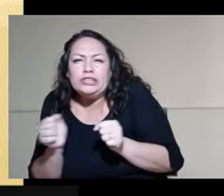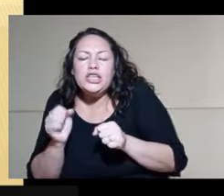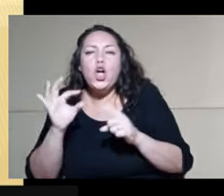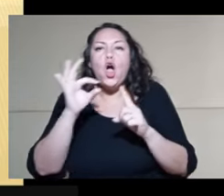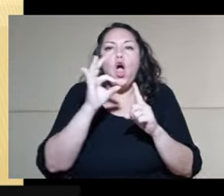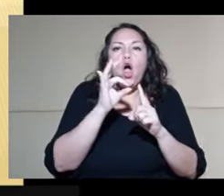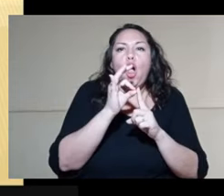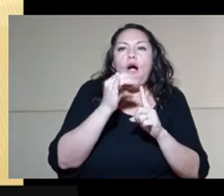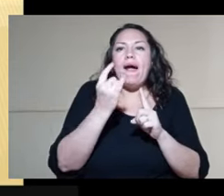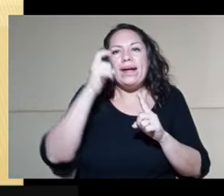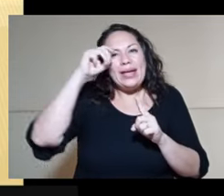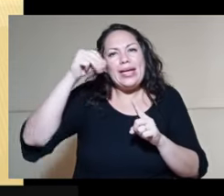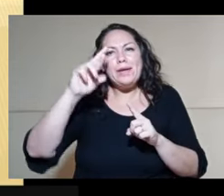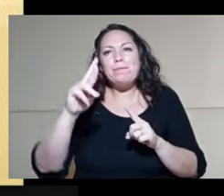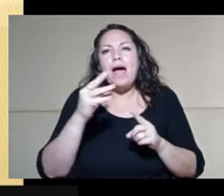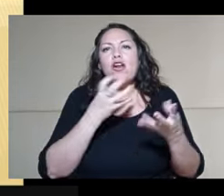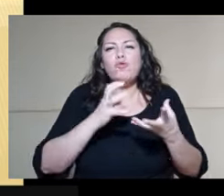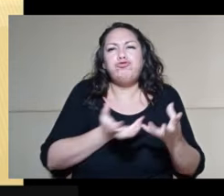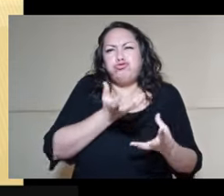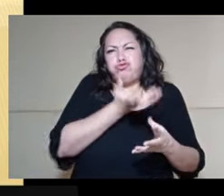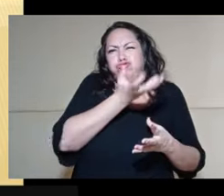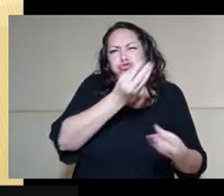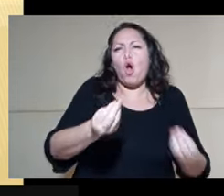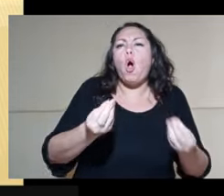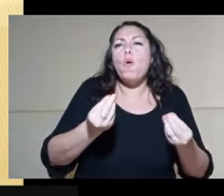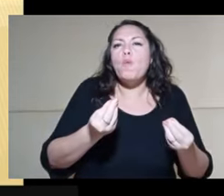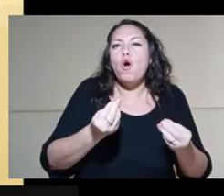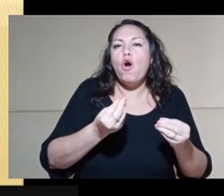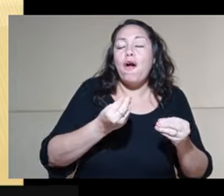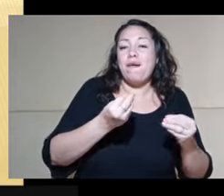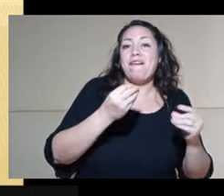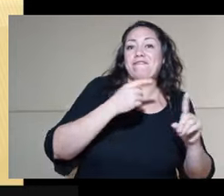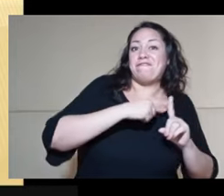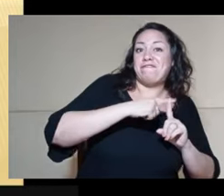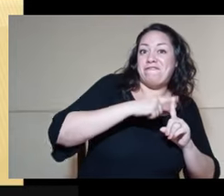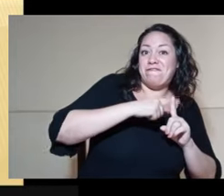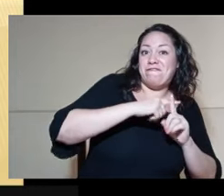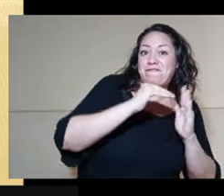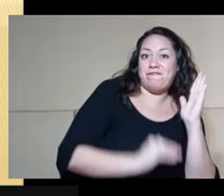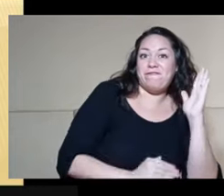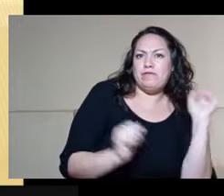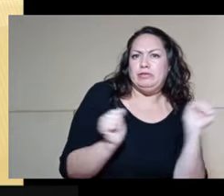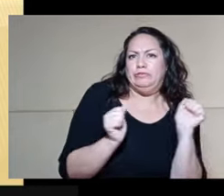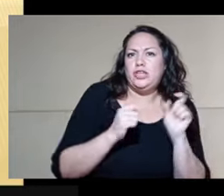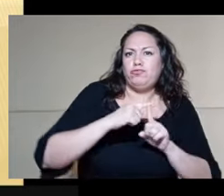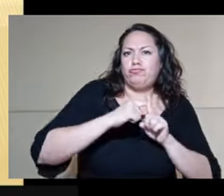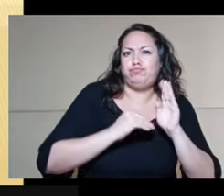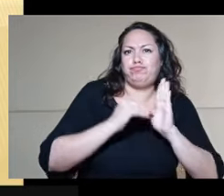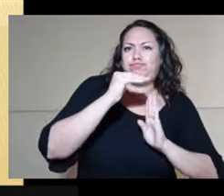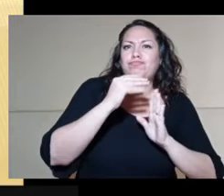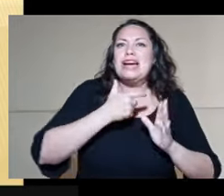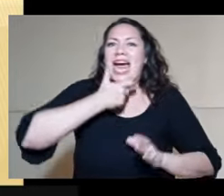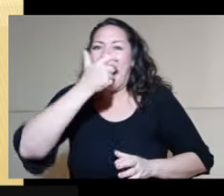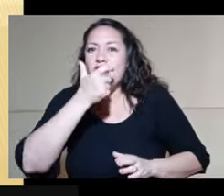nuestra piel para la parte de la sensibilidad térmica, ¿no es cierto?, del calor, y la sensibilidad térmica del